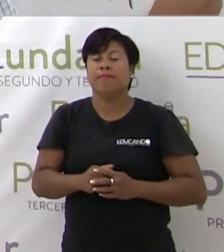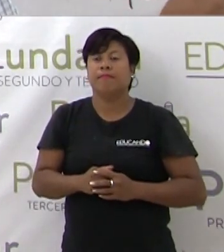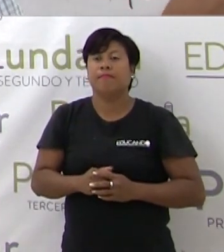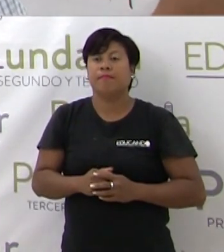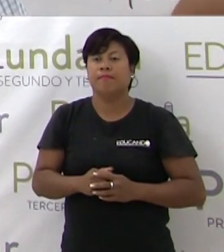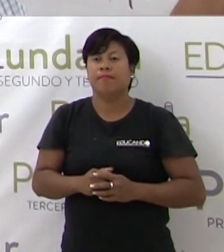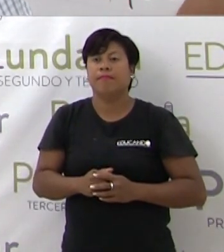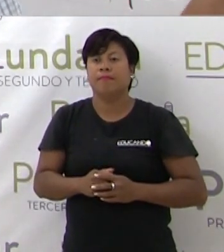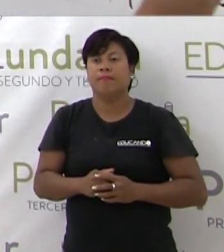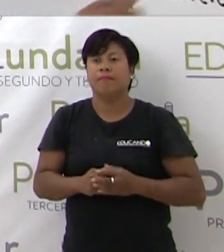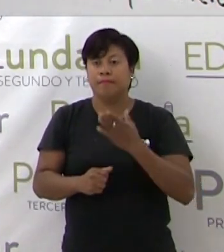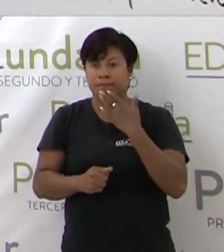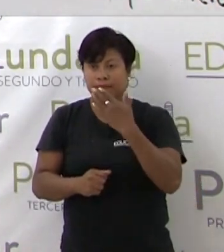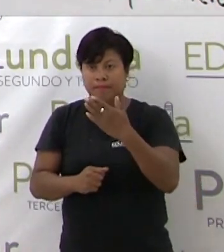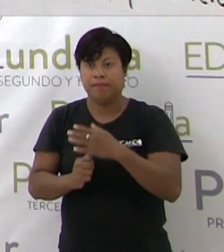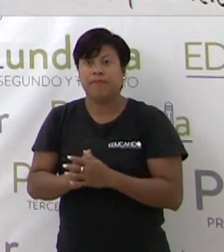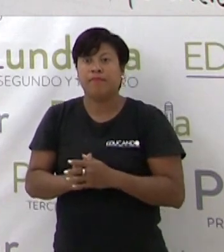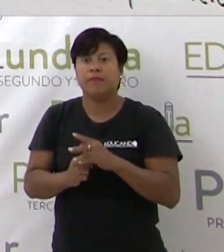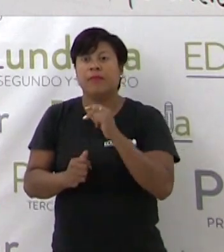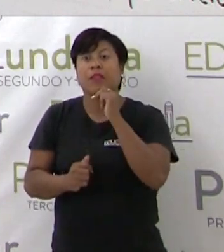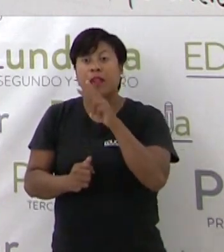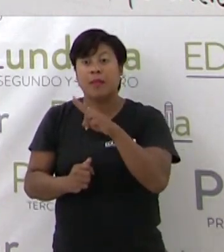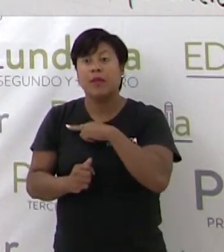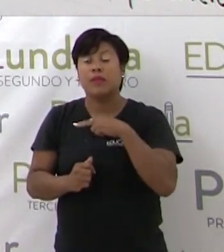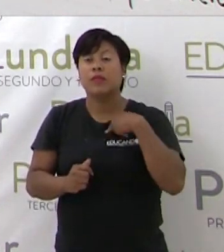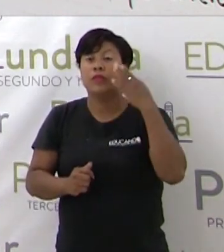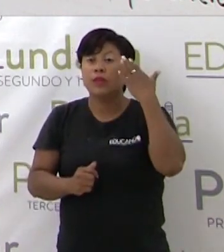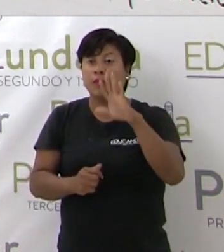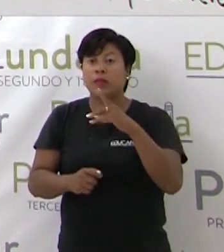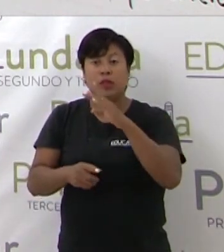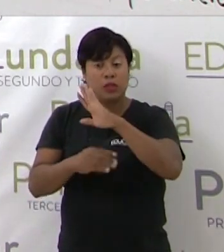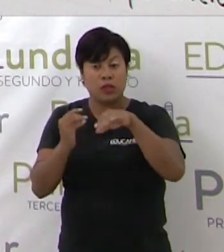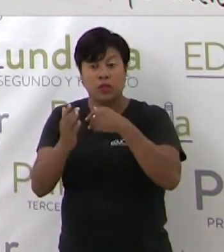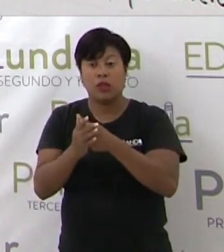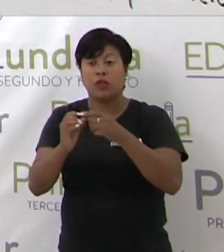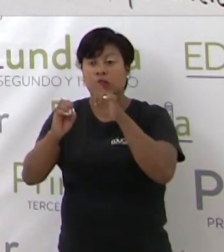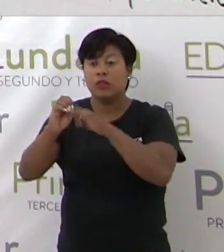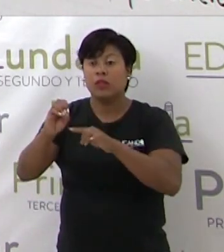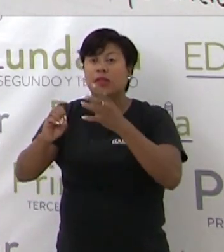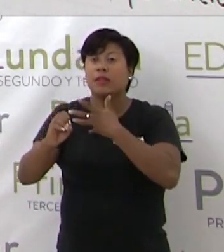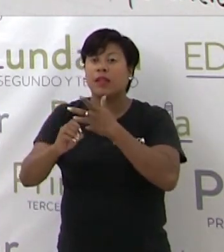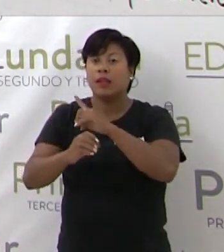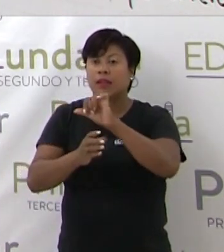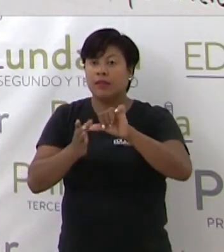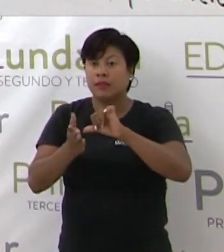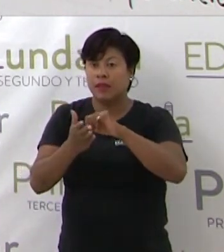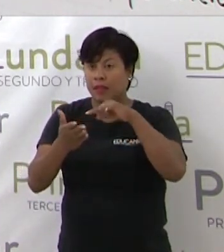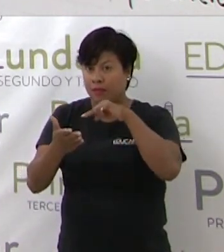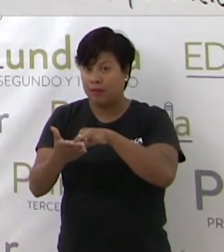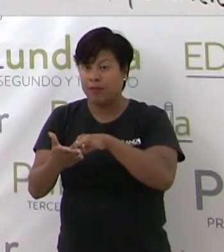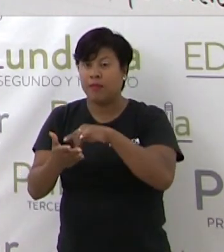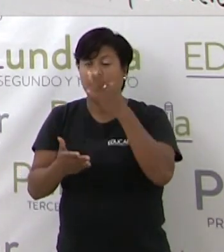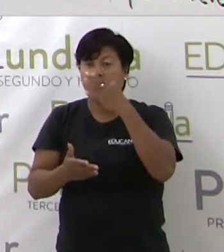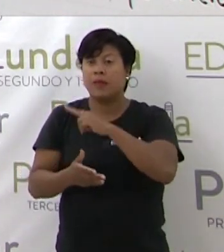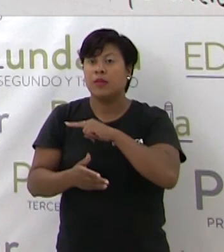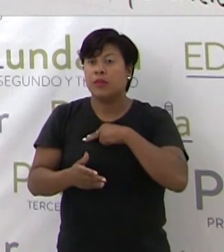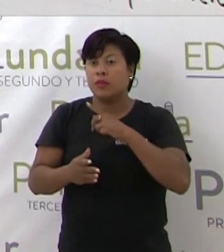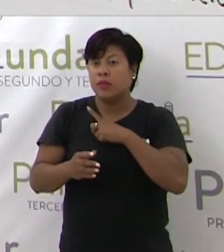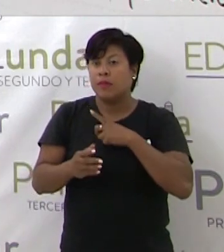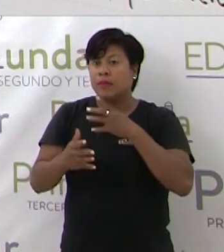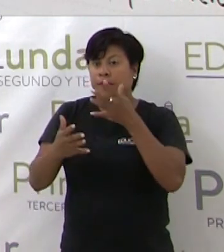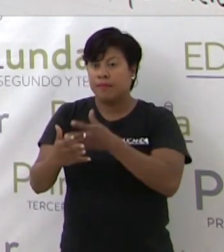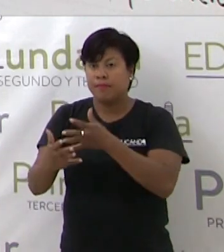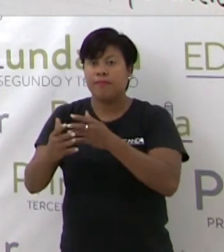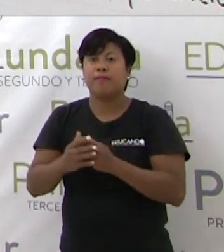Circunferencia. Bien, también sabemos que todos los círculos tienen un centro. Es importante también que lo localicemos. Voy a